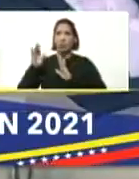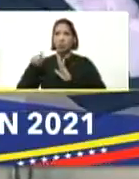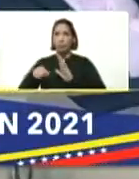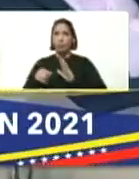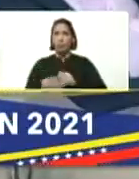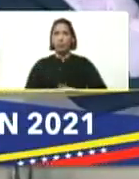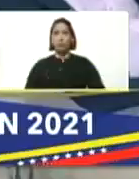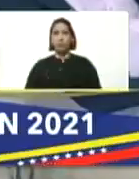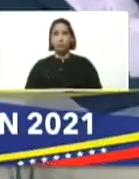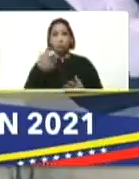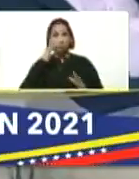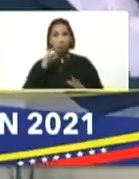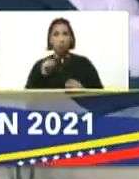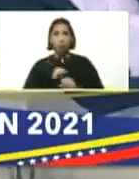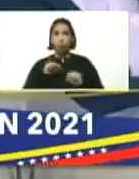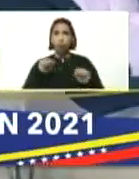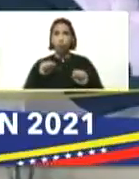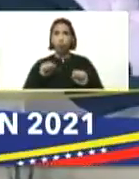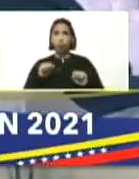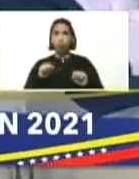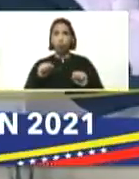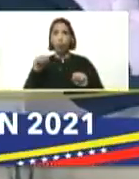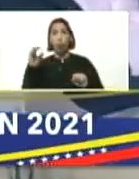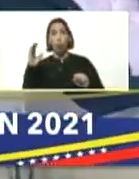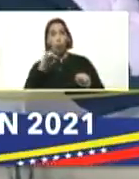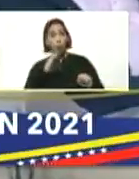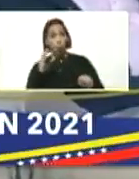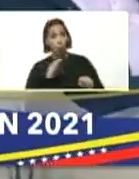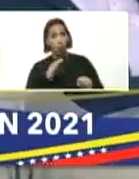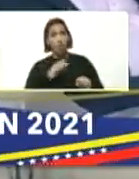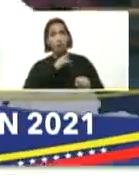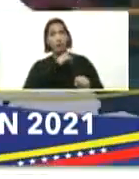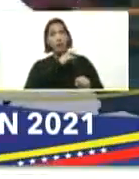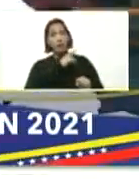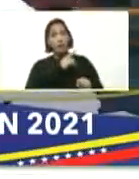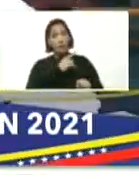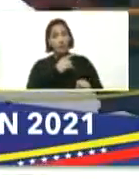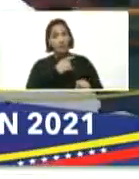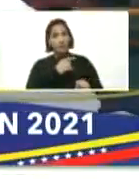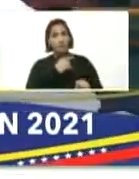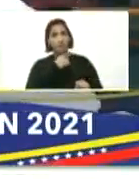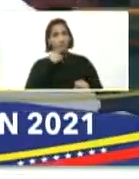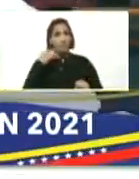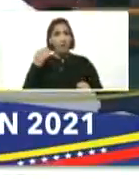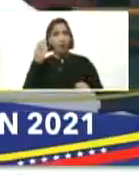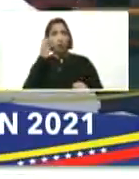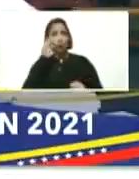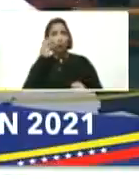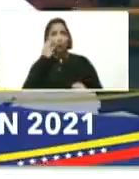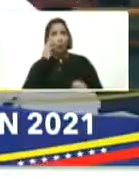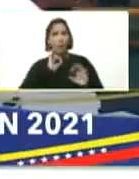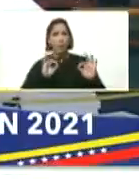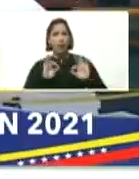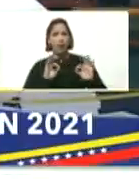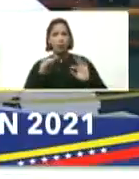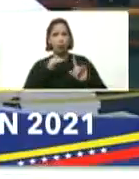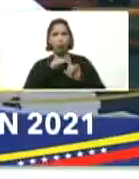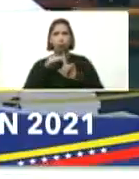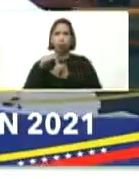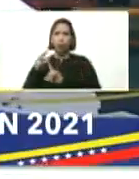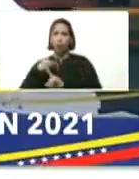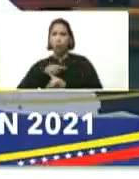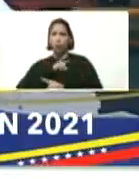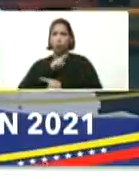aparato explosivo. Desde Colombia. Así es. Iván Duque, desde Colombia, preparando atentados terroristas contra Venezuela. Lo denunciamos